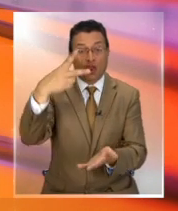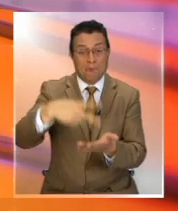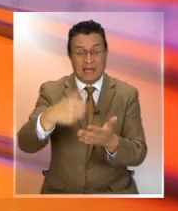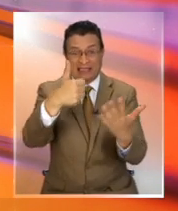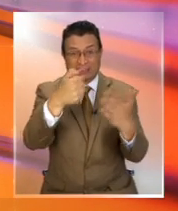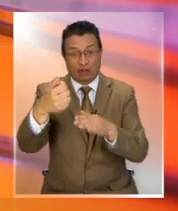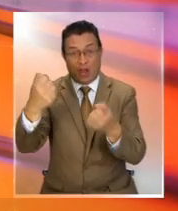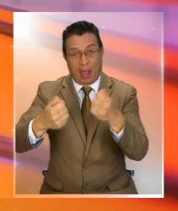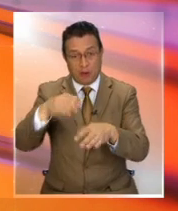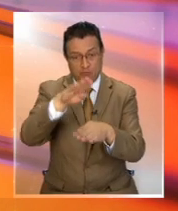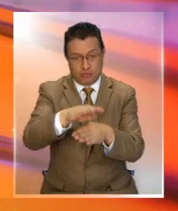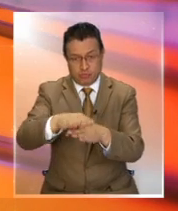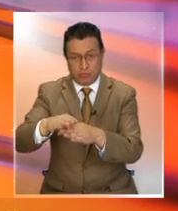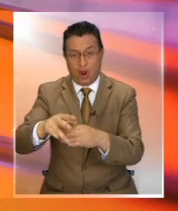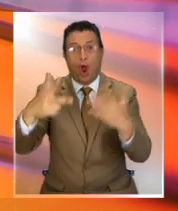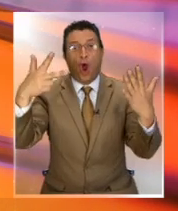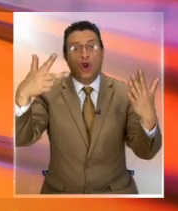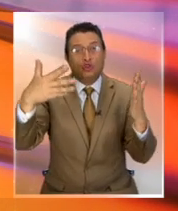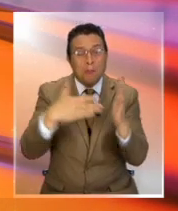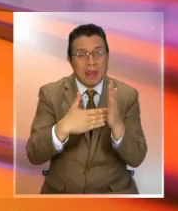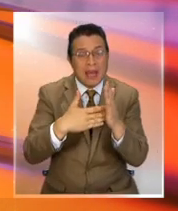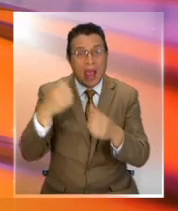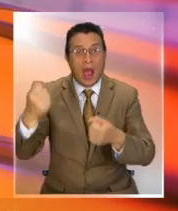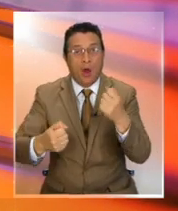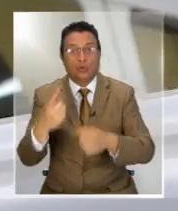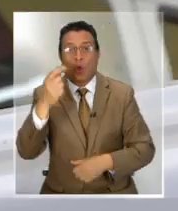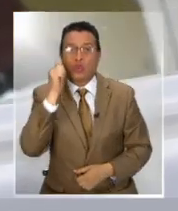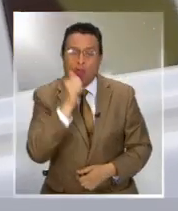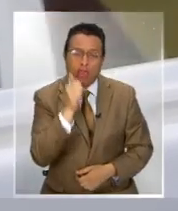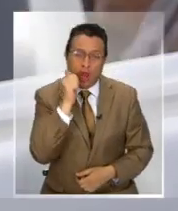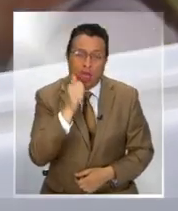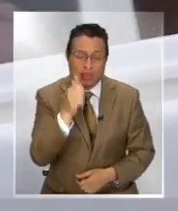camiones y recibe 8.000 vehículos a diario.